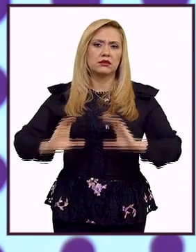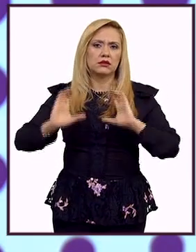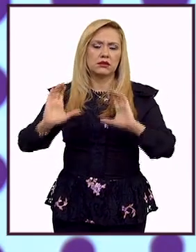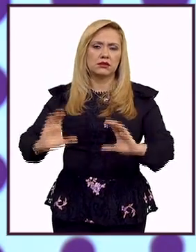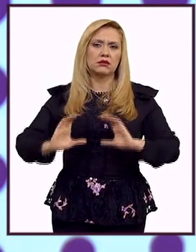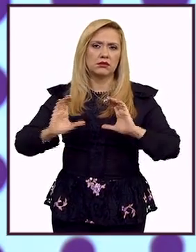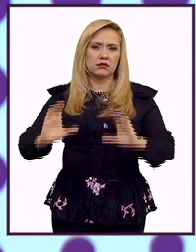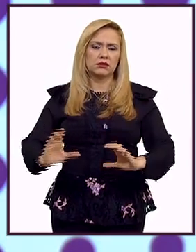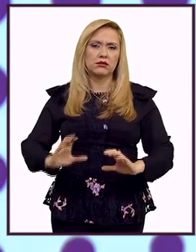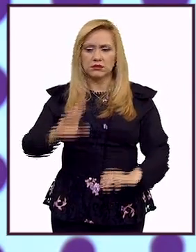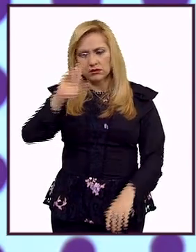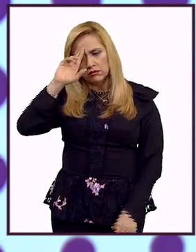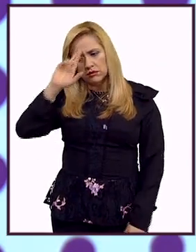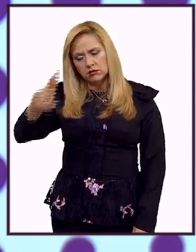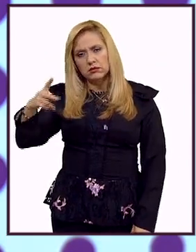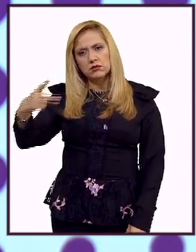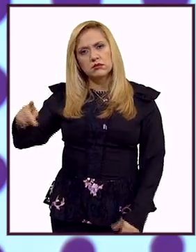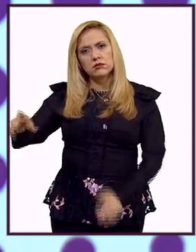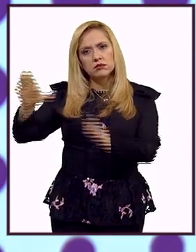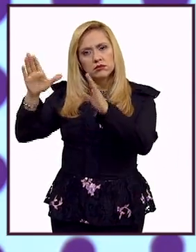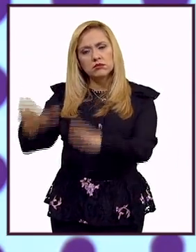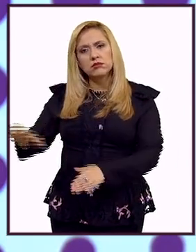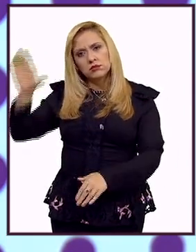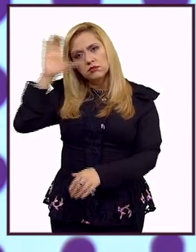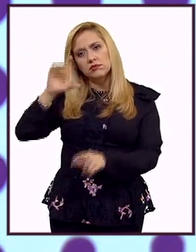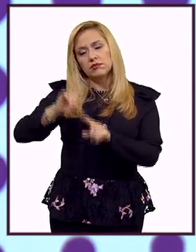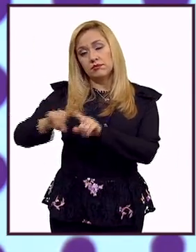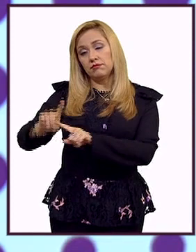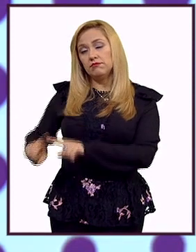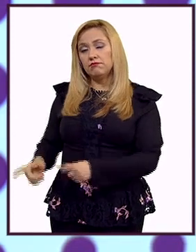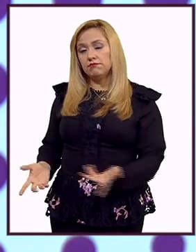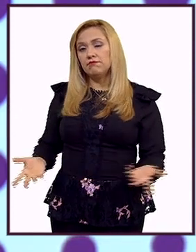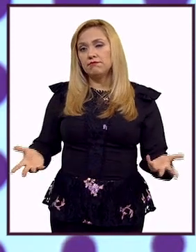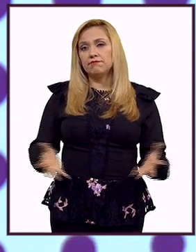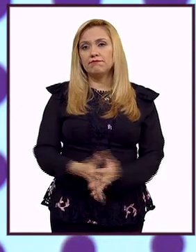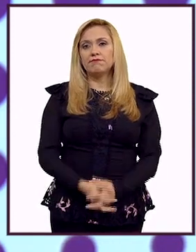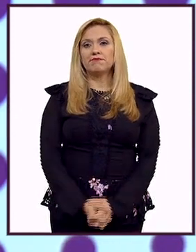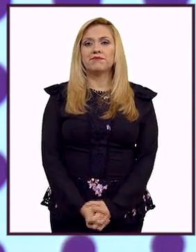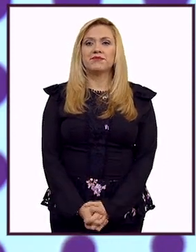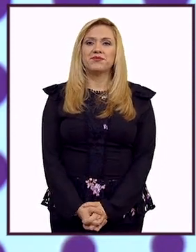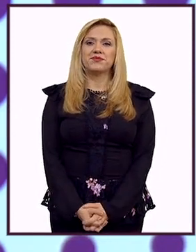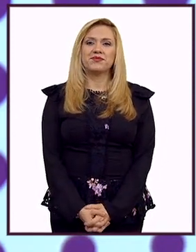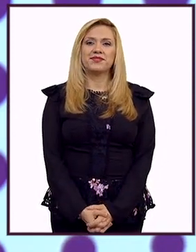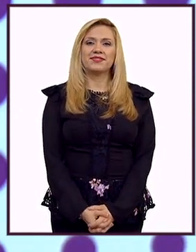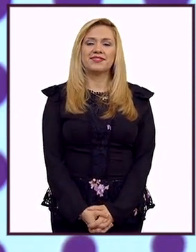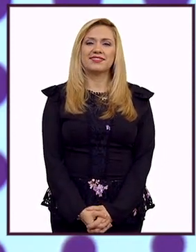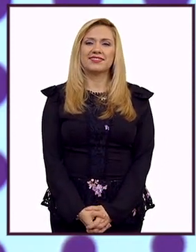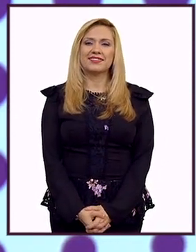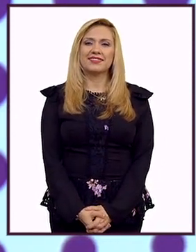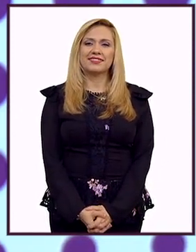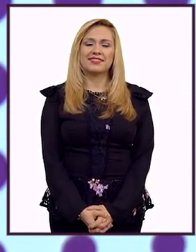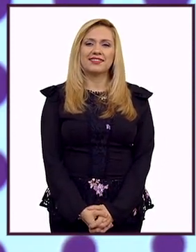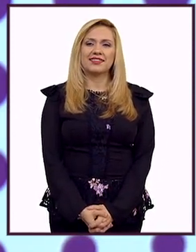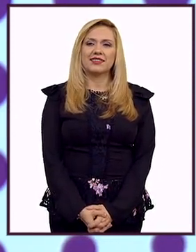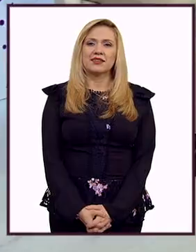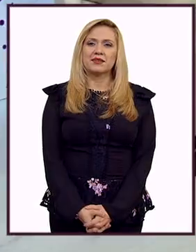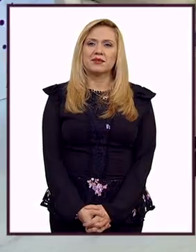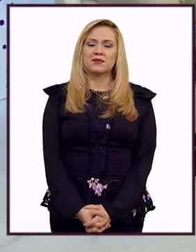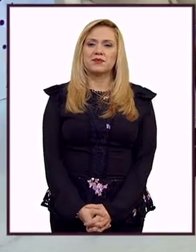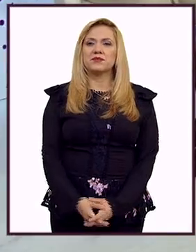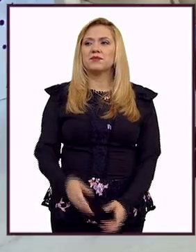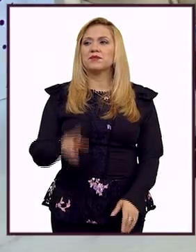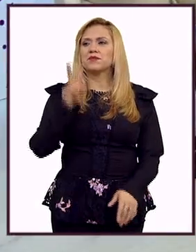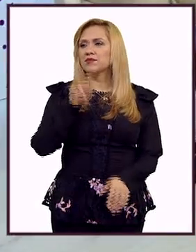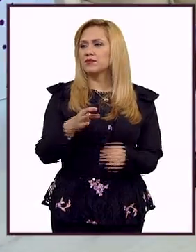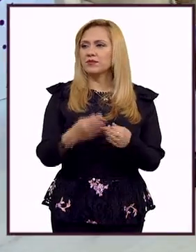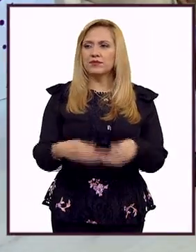más respetuoso de su identidad y de su cultura, etcétera. Claro. Ese no quería dejarlo por fuera. Yo quisiera participar ahí. Es bien